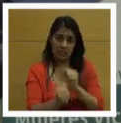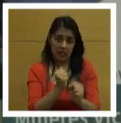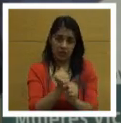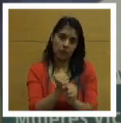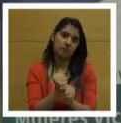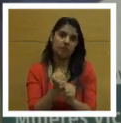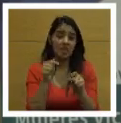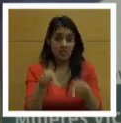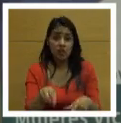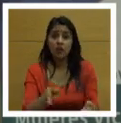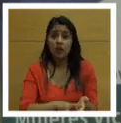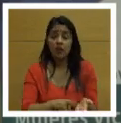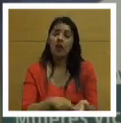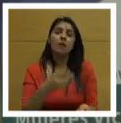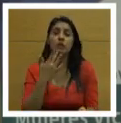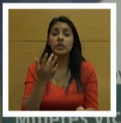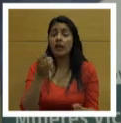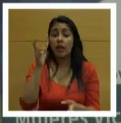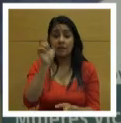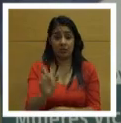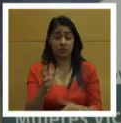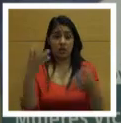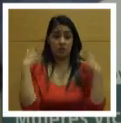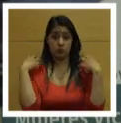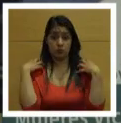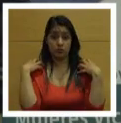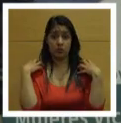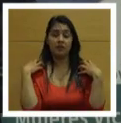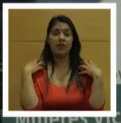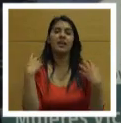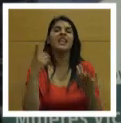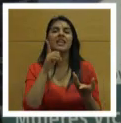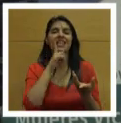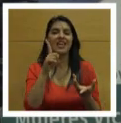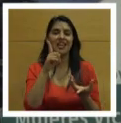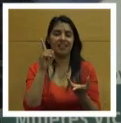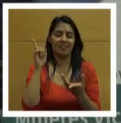Y esto es real porque la persona que estaba a cargo de esos niños es uno de mis hermanos.